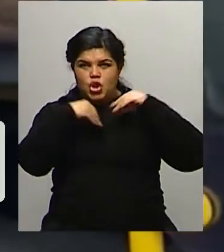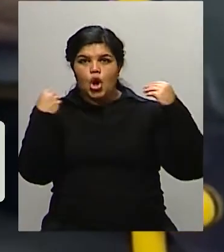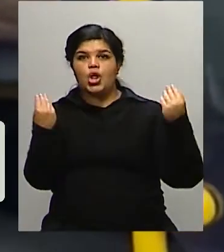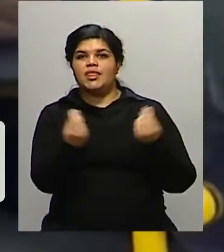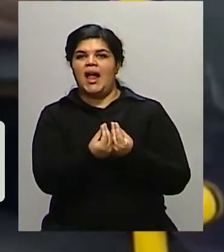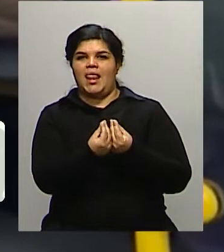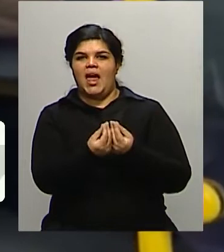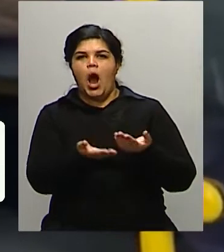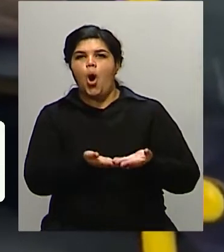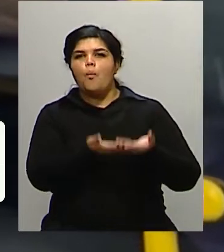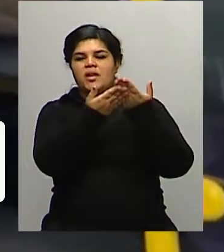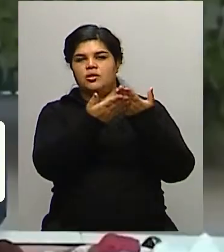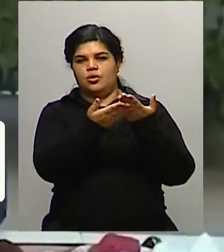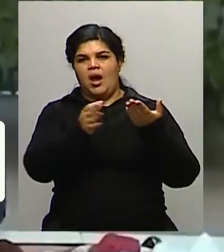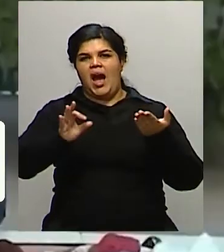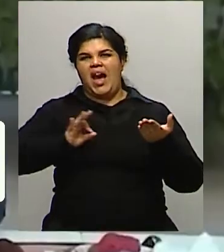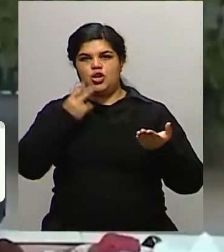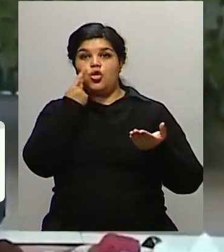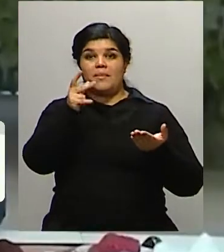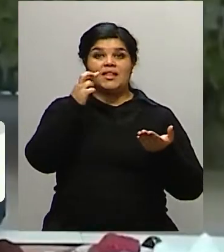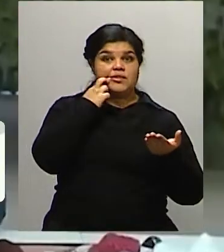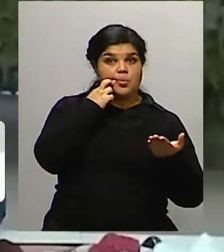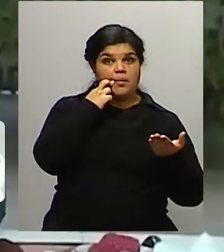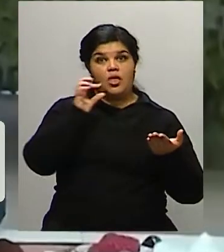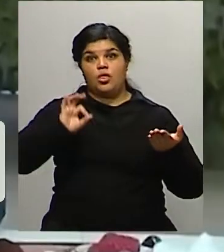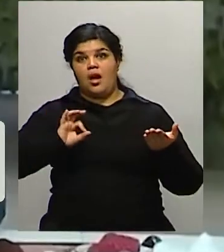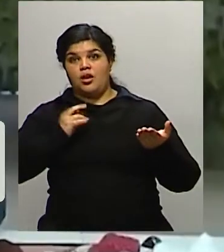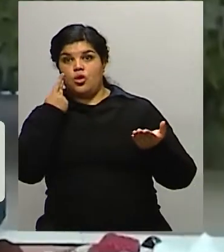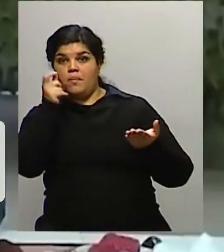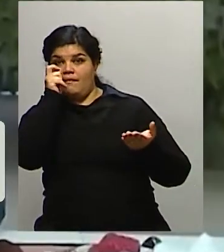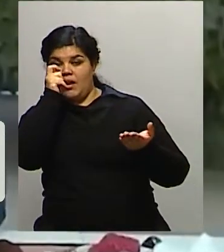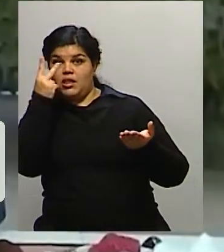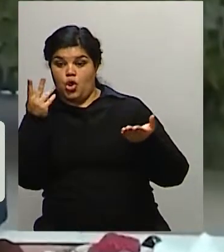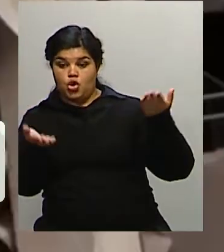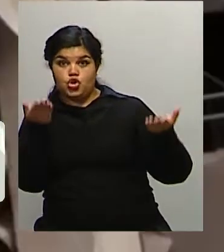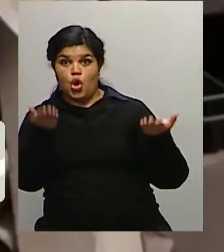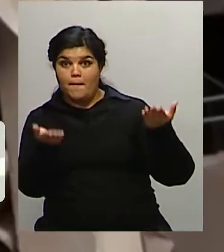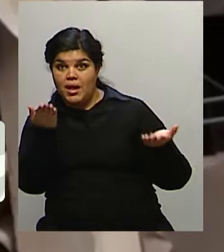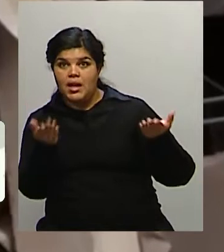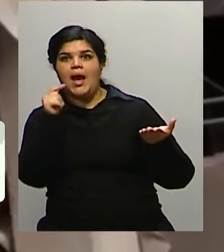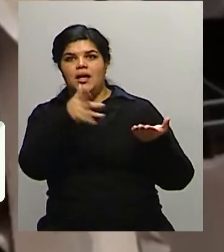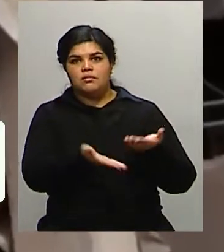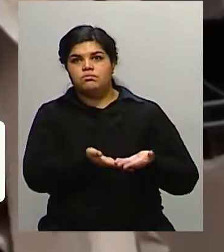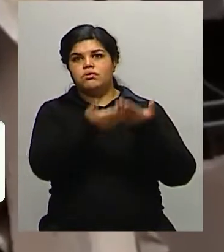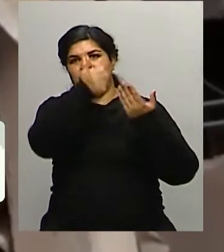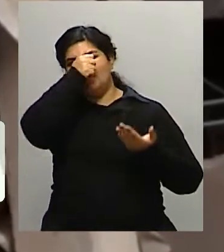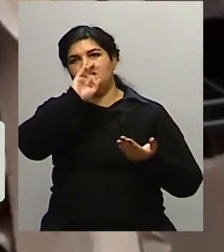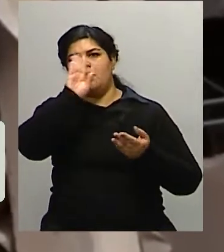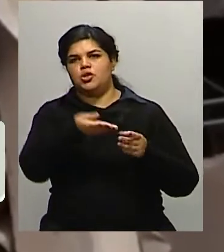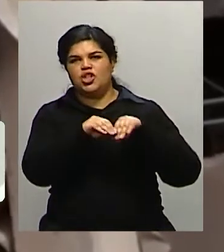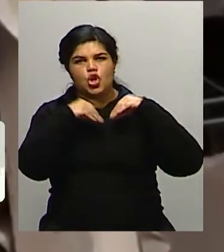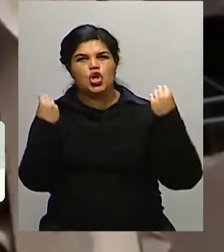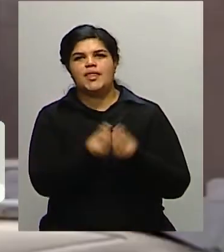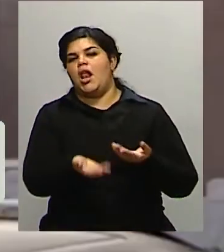60% más que en el 2019. Entonces, el primer impacto económico a nivel internacional es